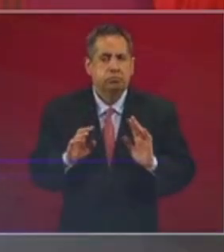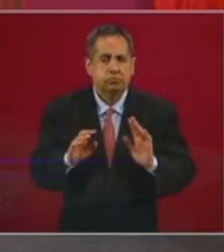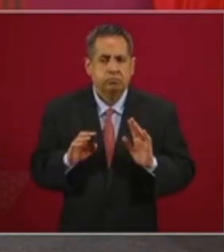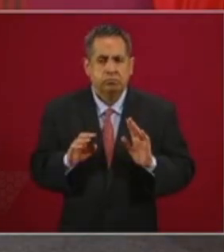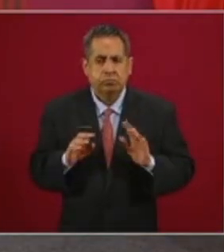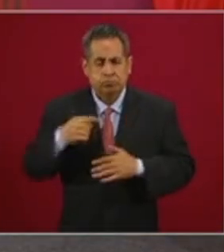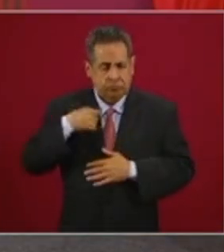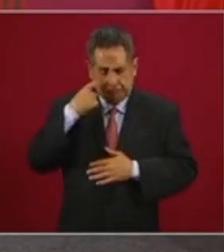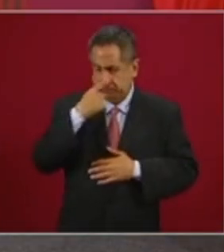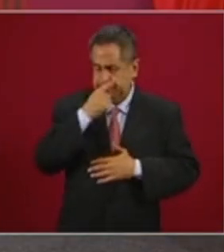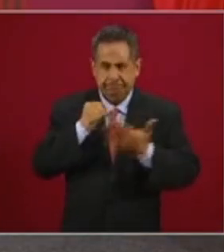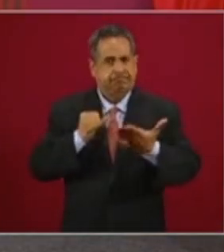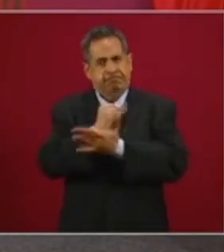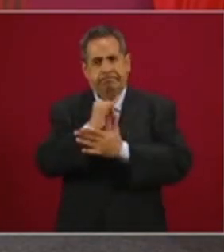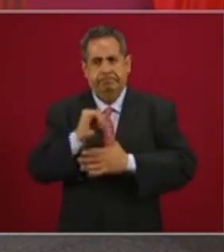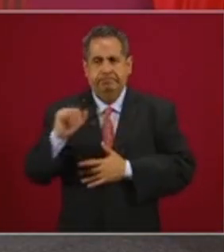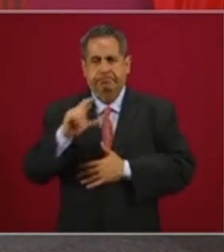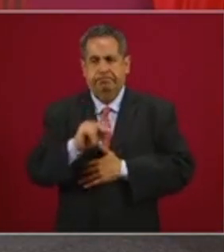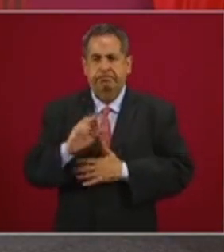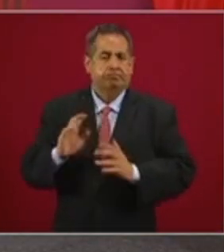tomo la decisión